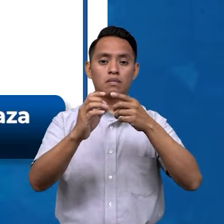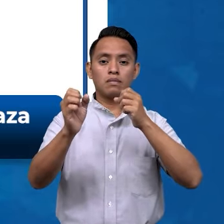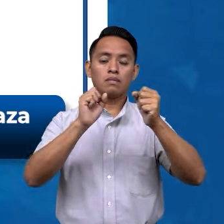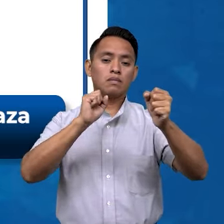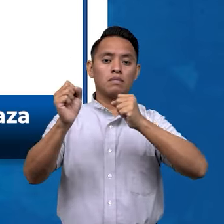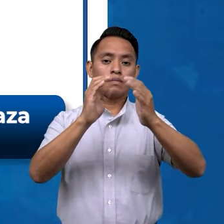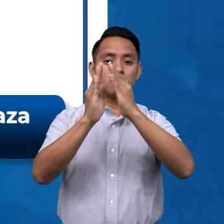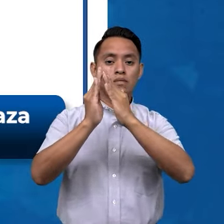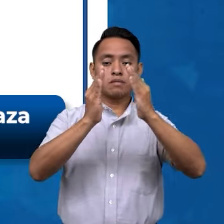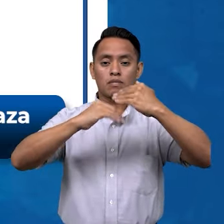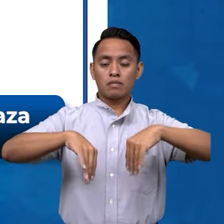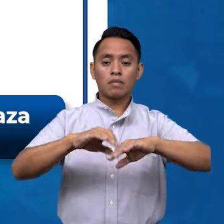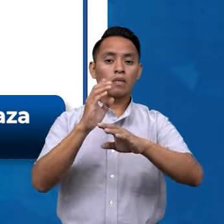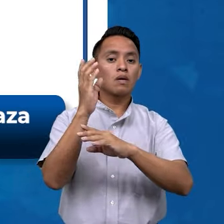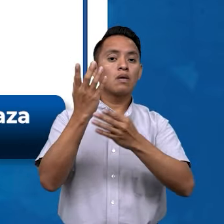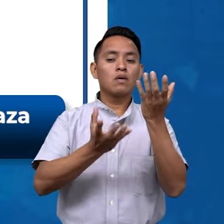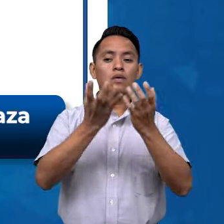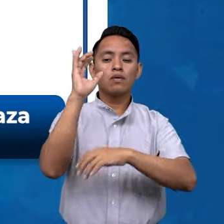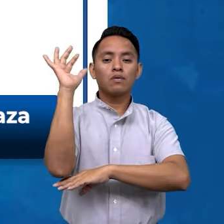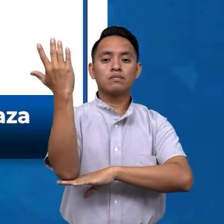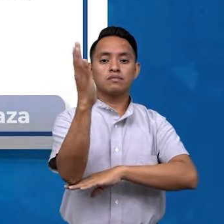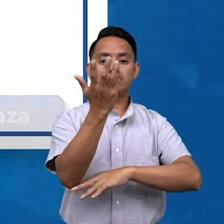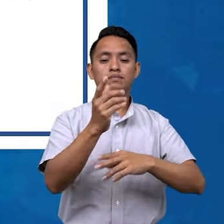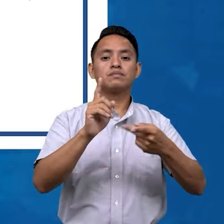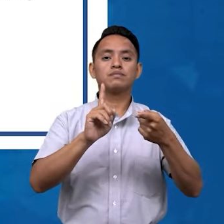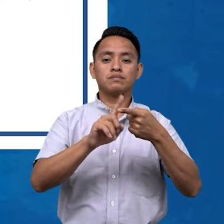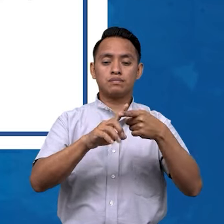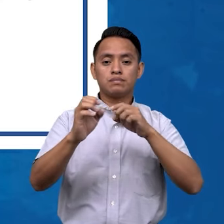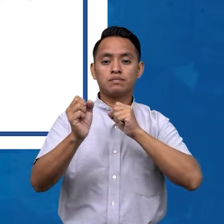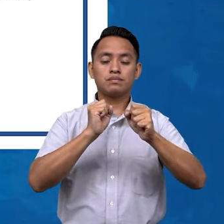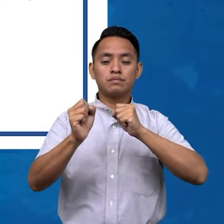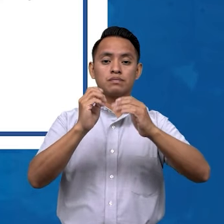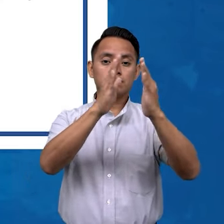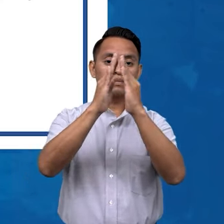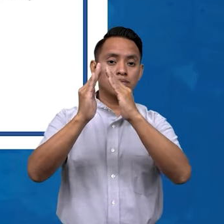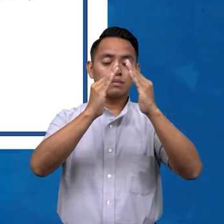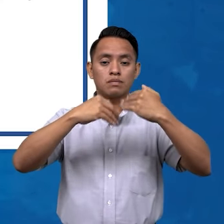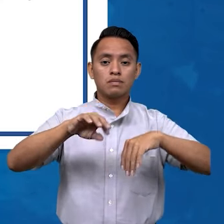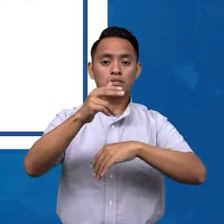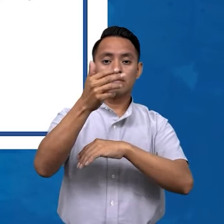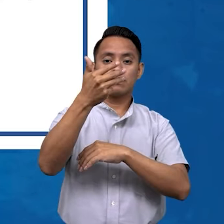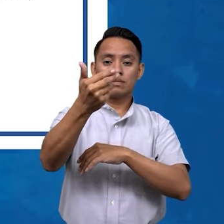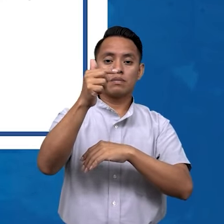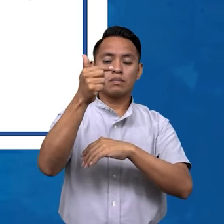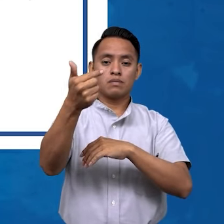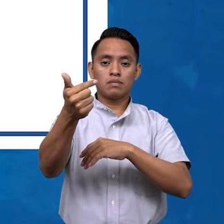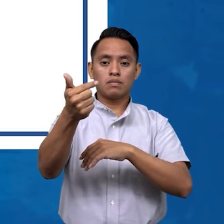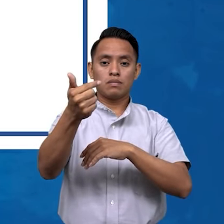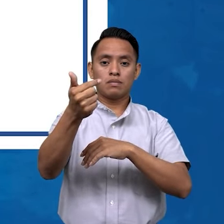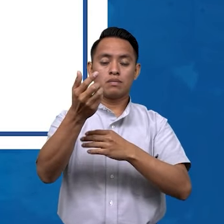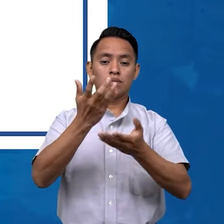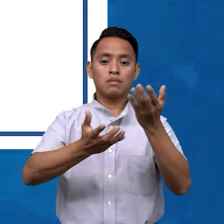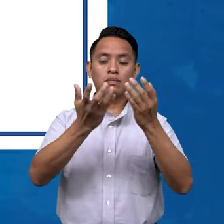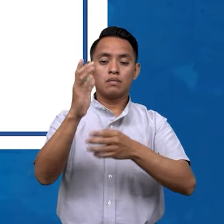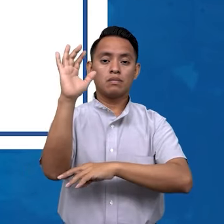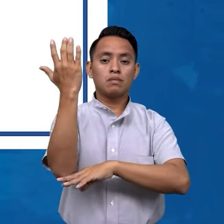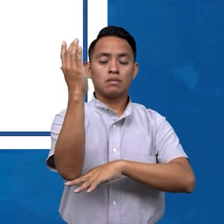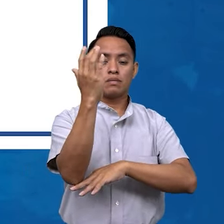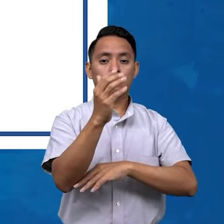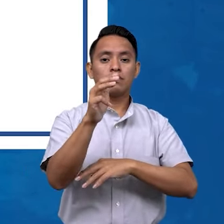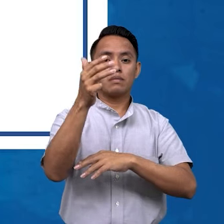terremoto y por incendios agroforestales. Por terremoto vamos a tener 97 escenarios y por incendios forestales